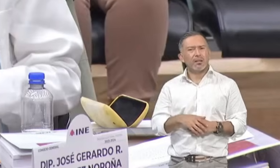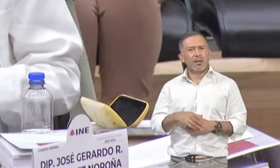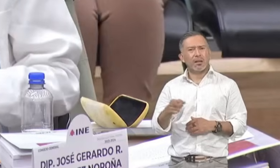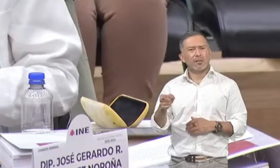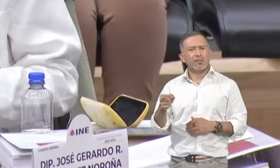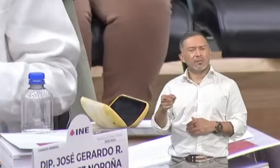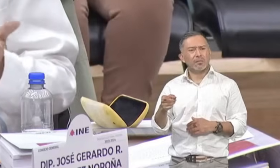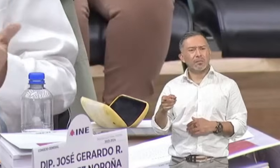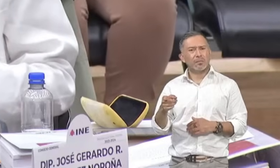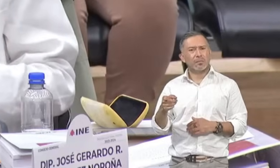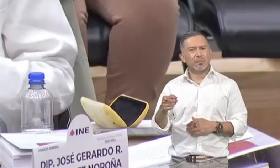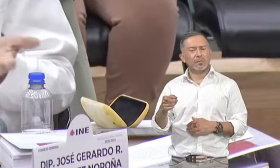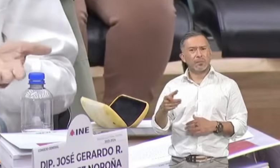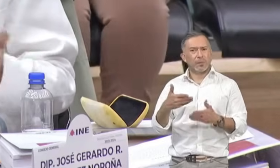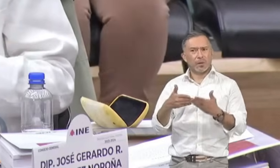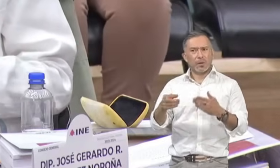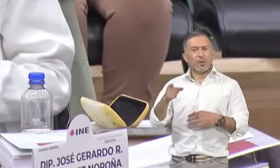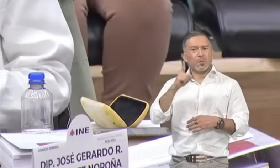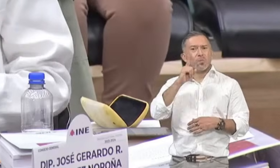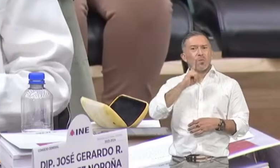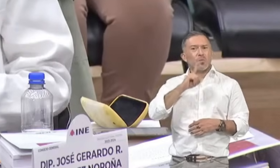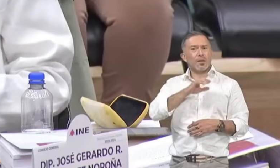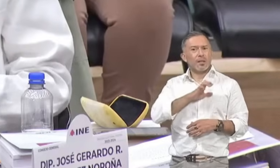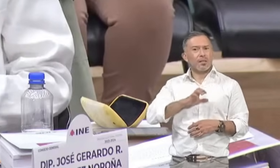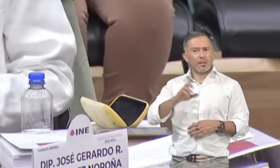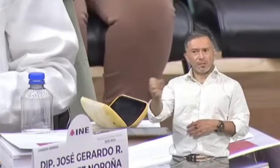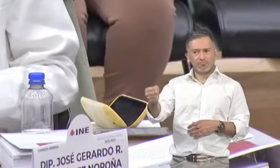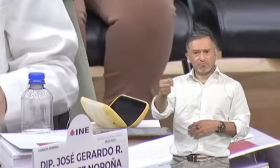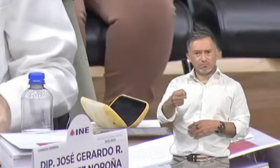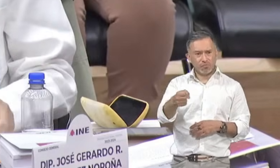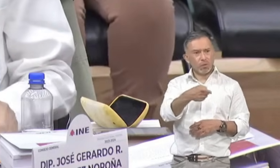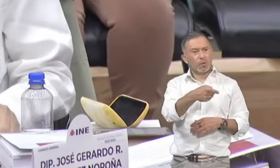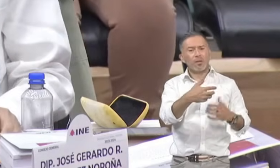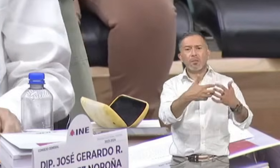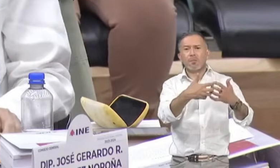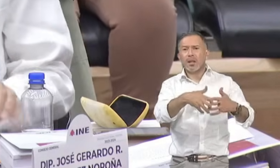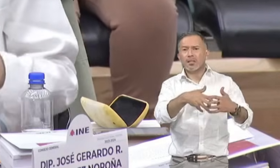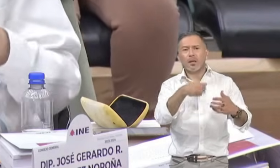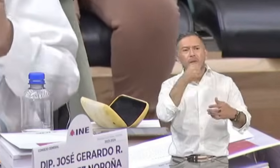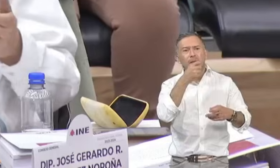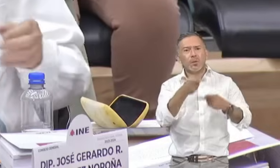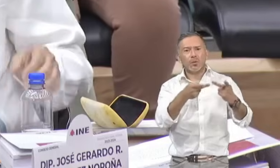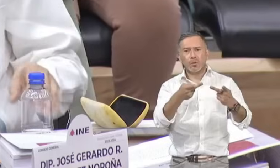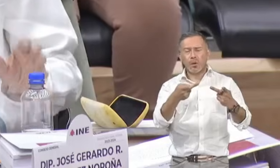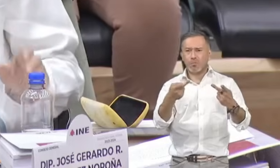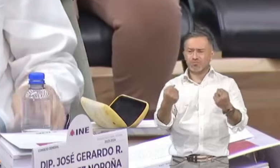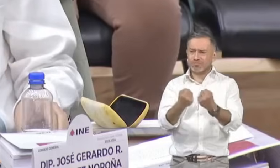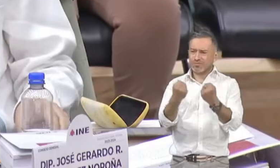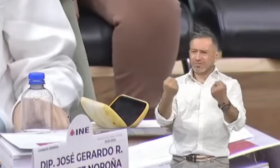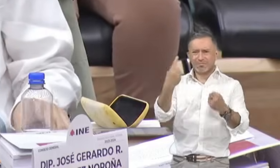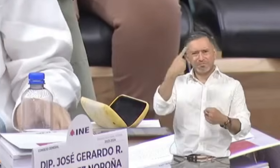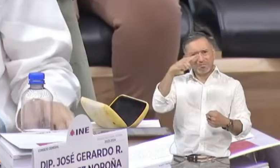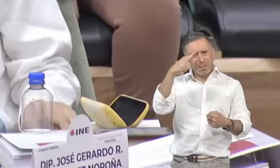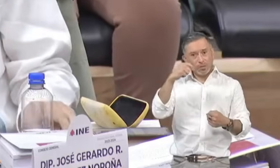enemistar ahora a su candidata con las casas encuestadoras? Porque la propuesta, si bien plantea